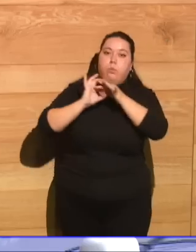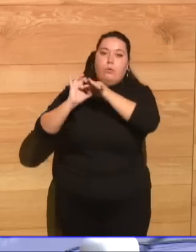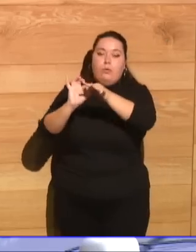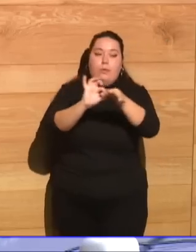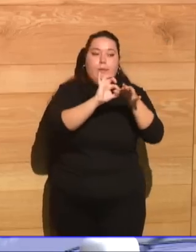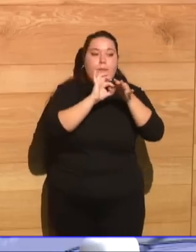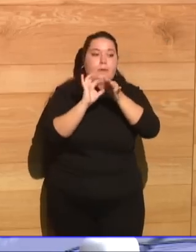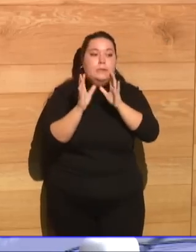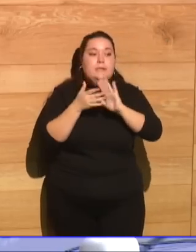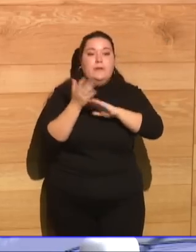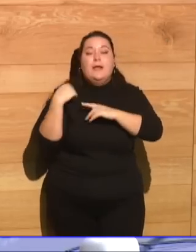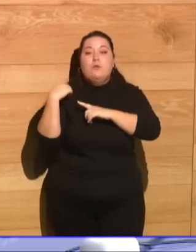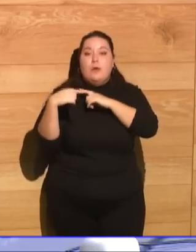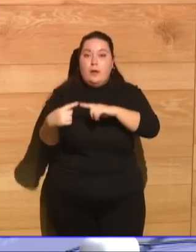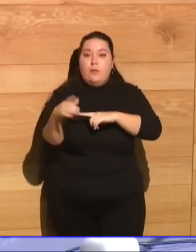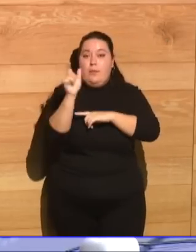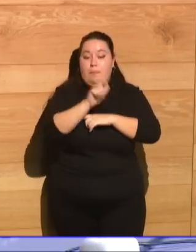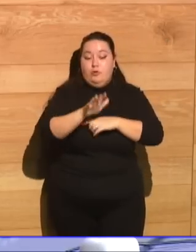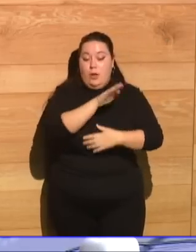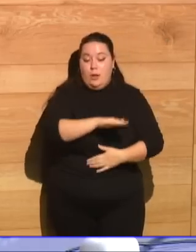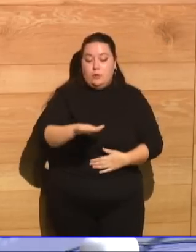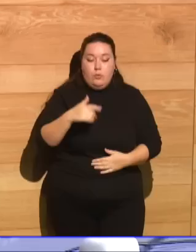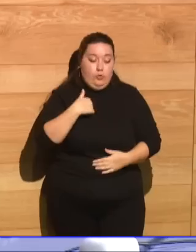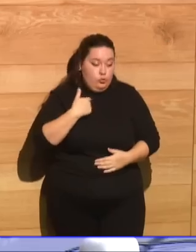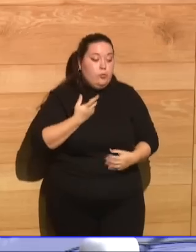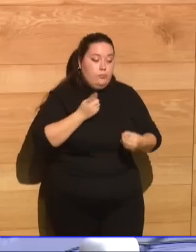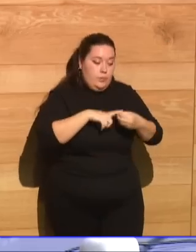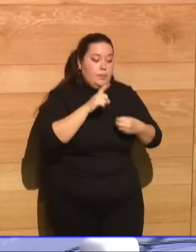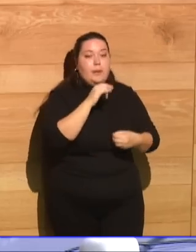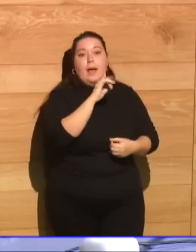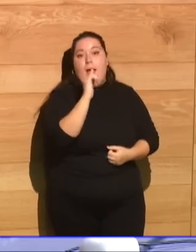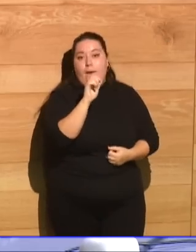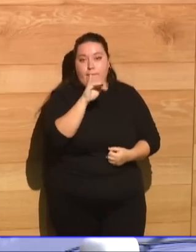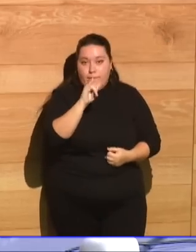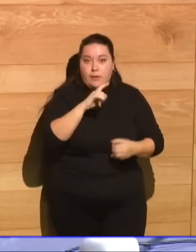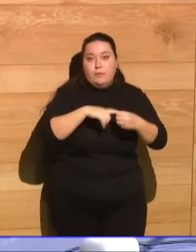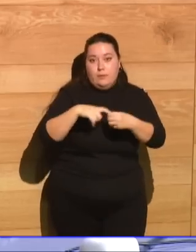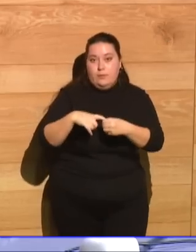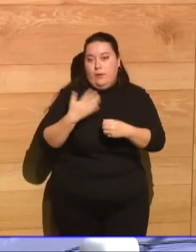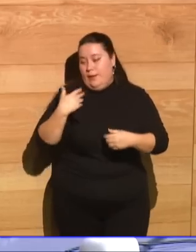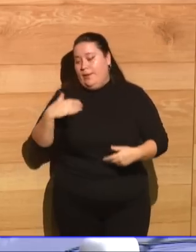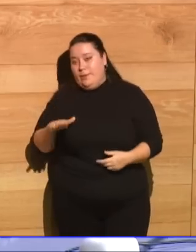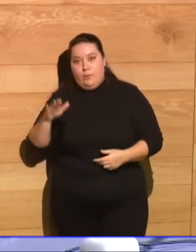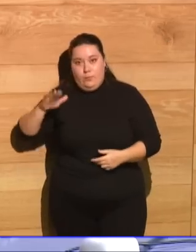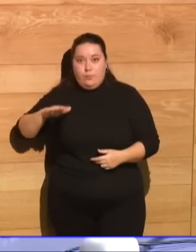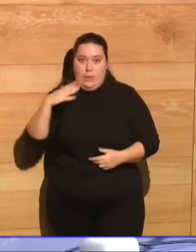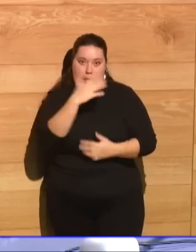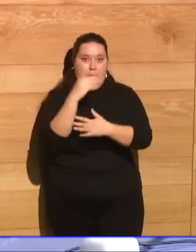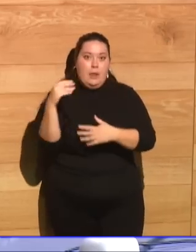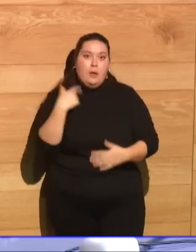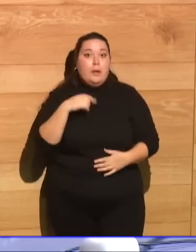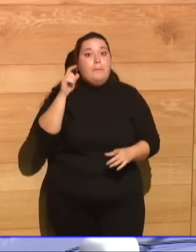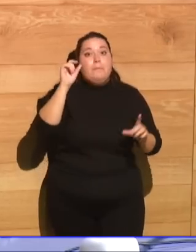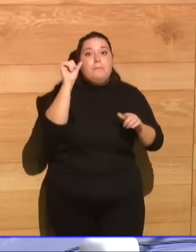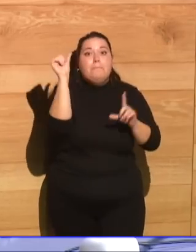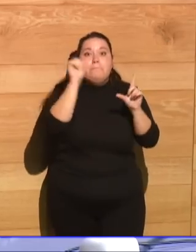una generación de chavalillos, entre los que me incluyo, Javi también, chavalillos todos, que vimos esas películas y que